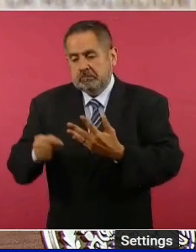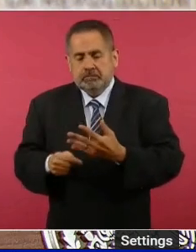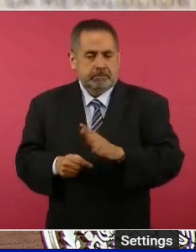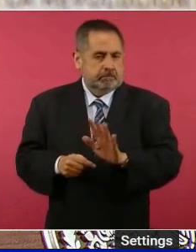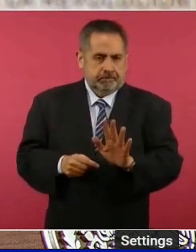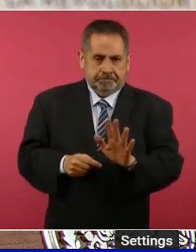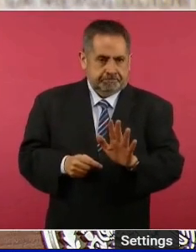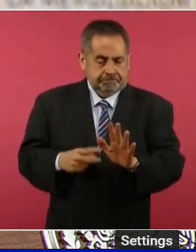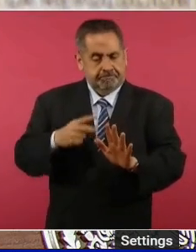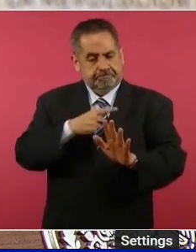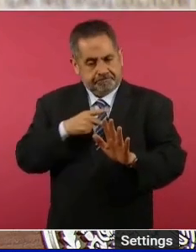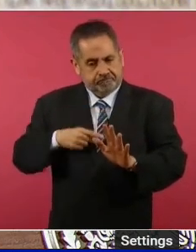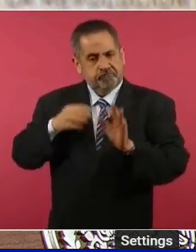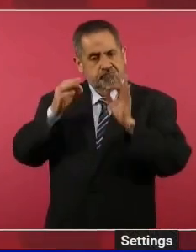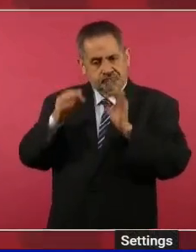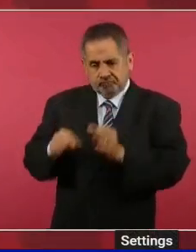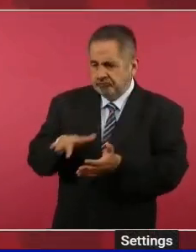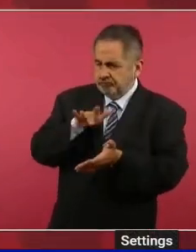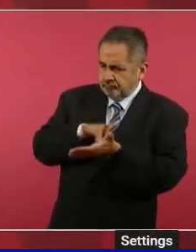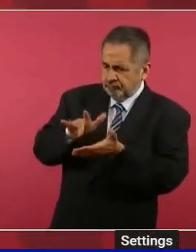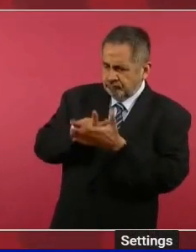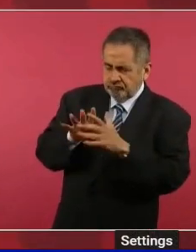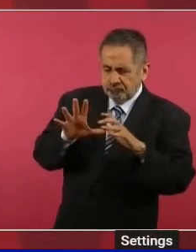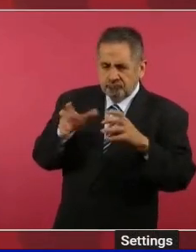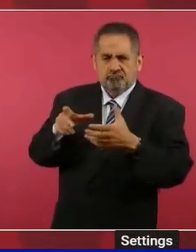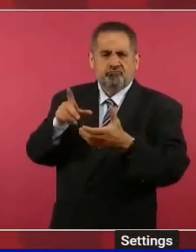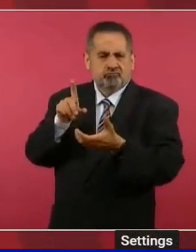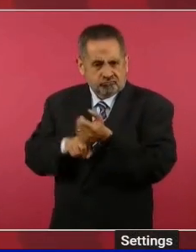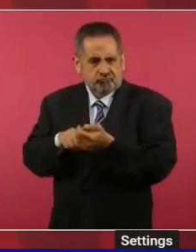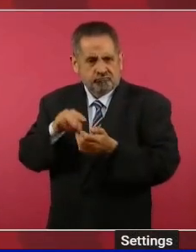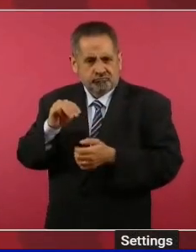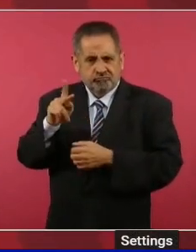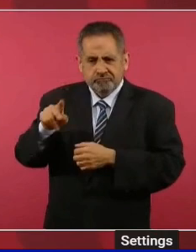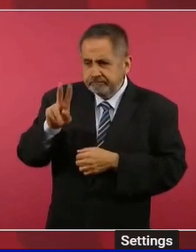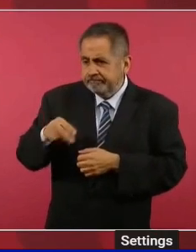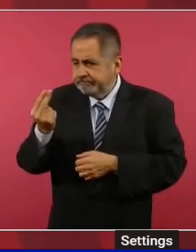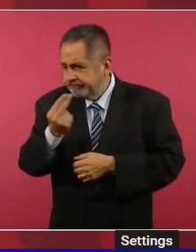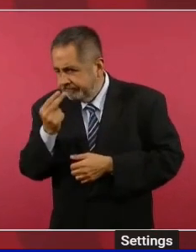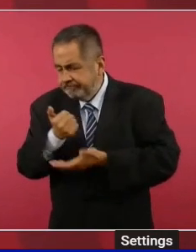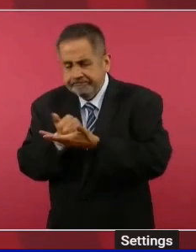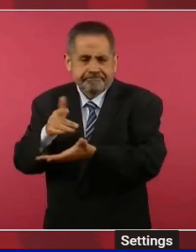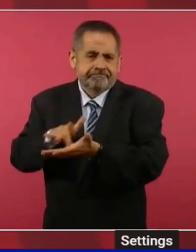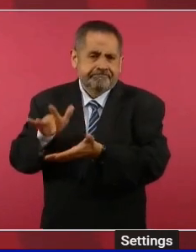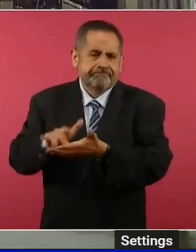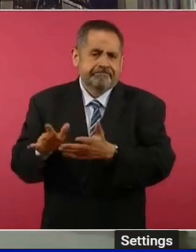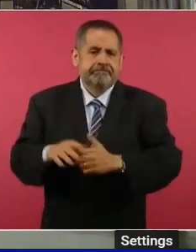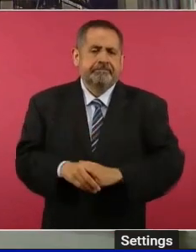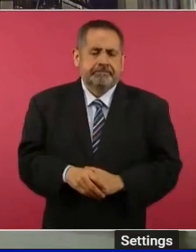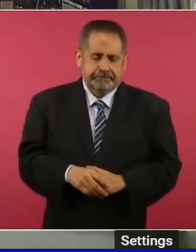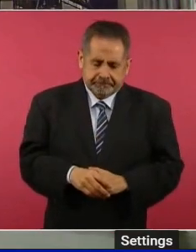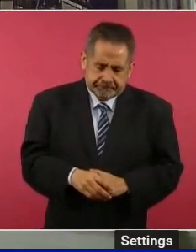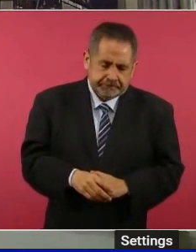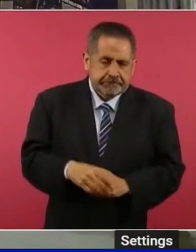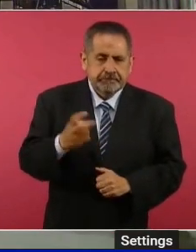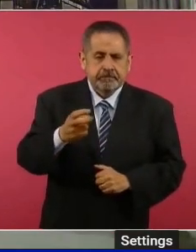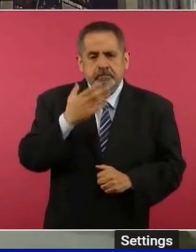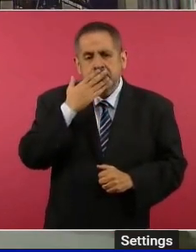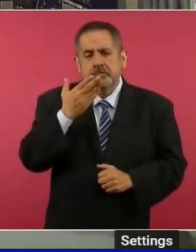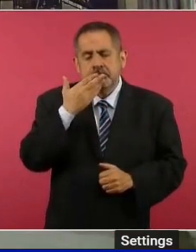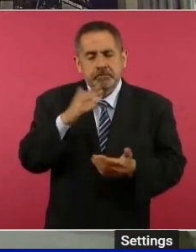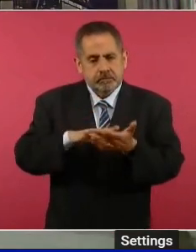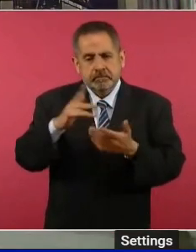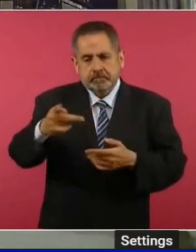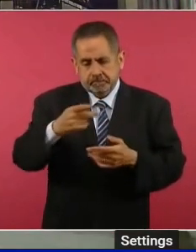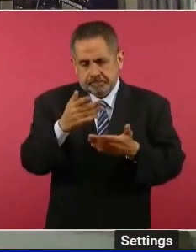cuando debería de apoyarse más a los que lo necesitan. Así es, pero muy bien